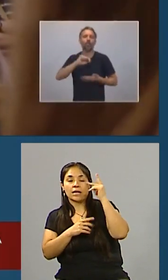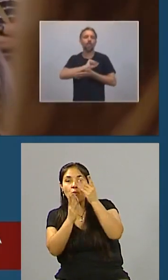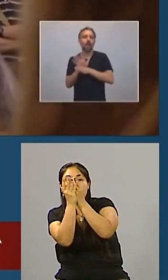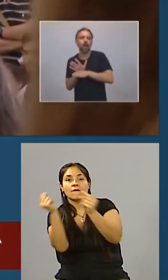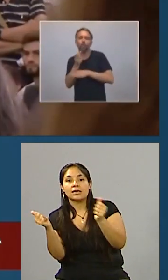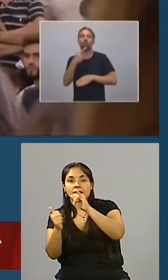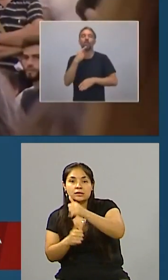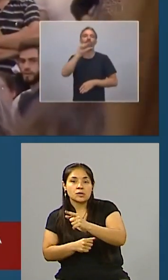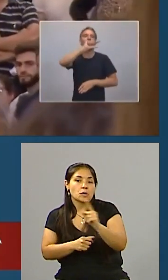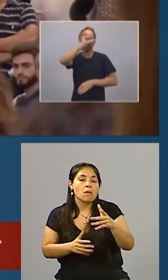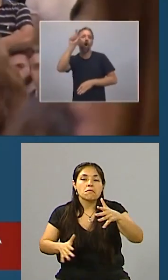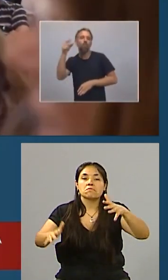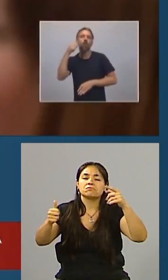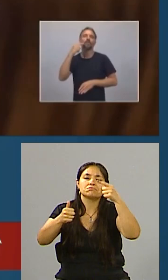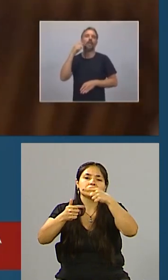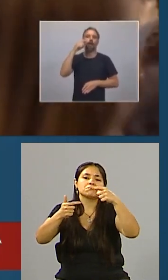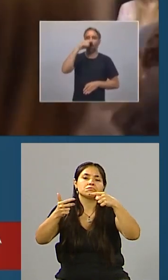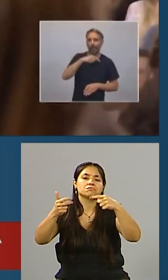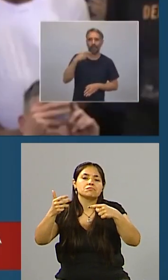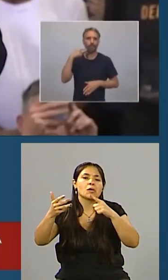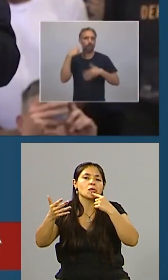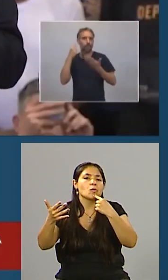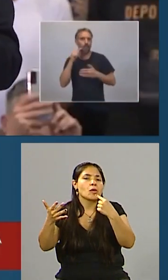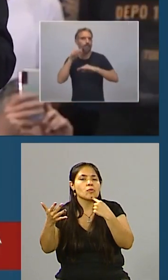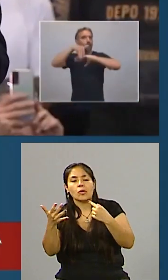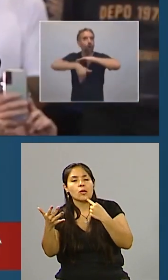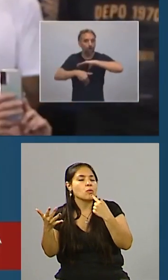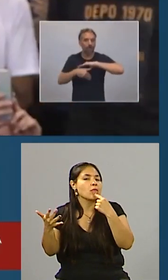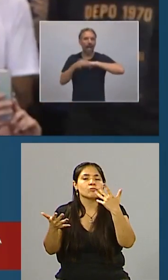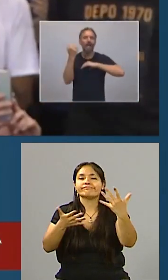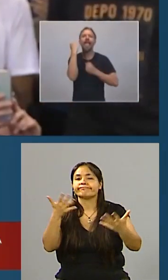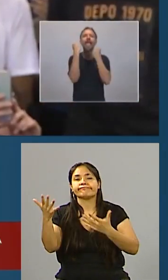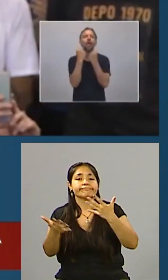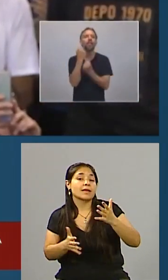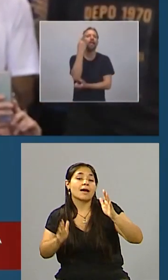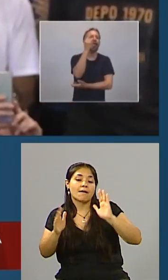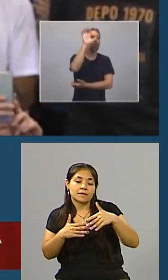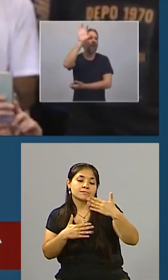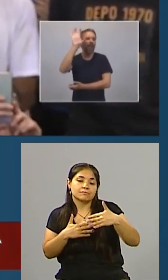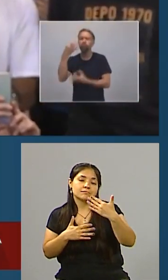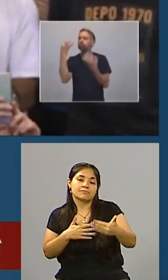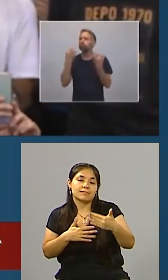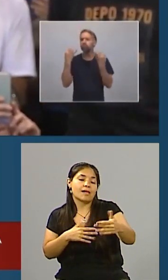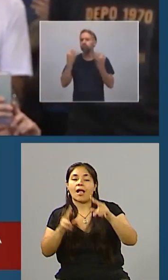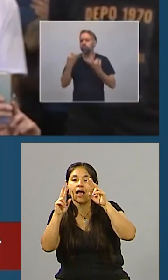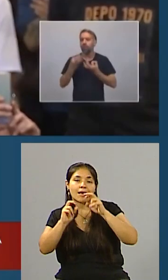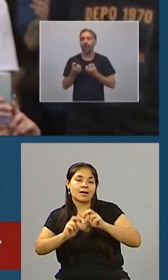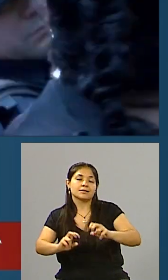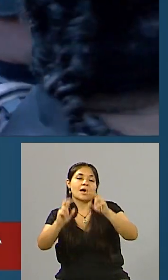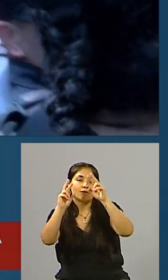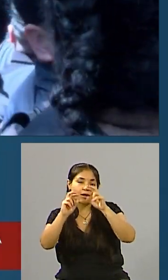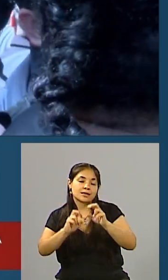no? Bueno, se abren ahí toda una serie de incógnitas que seguramente vamos a tener para seguir analizando